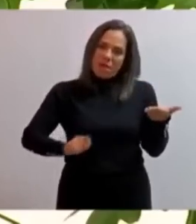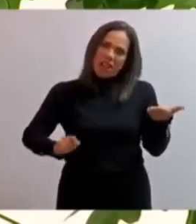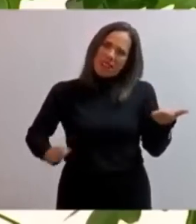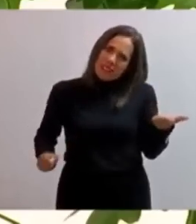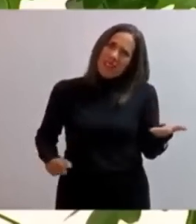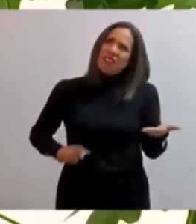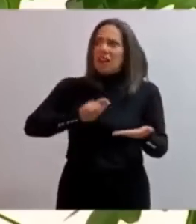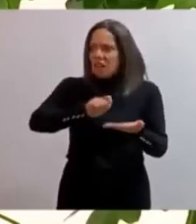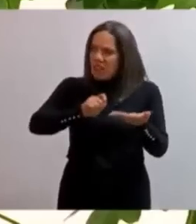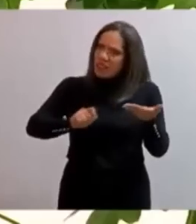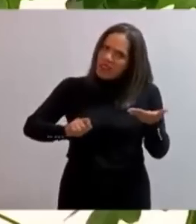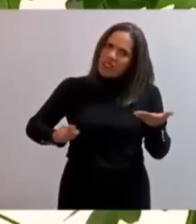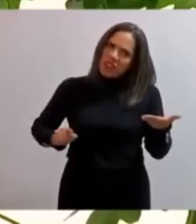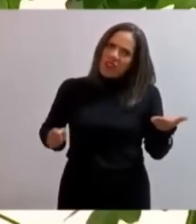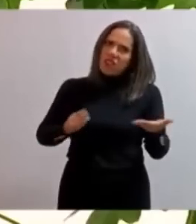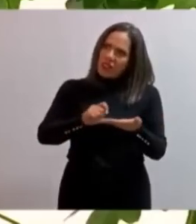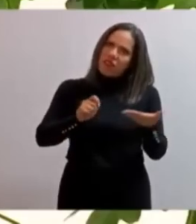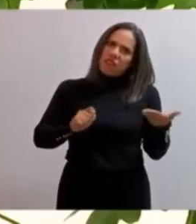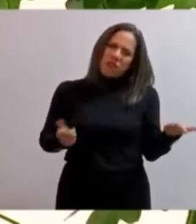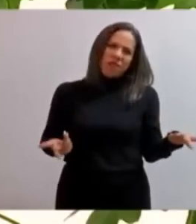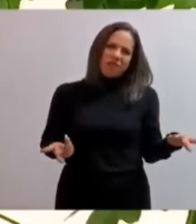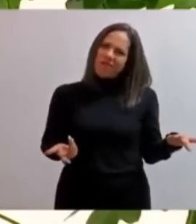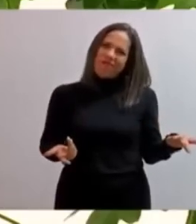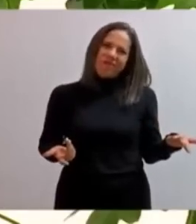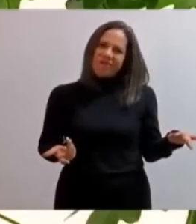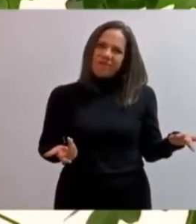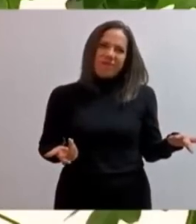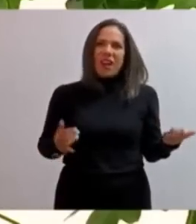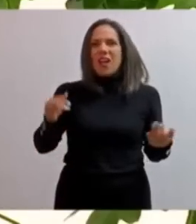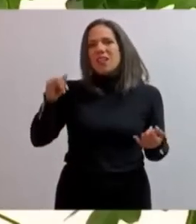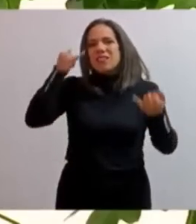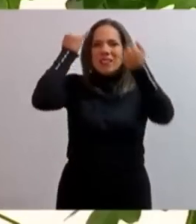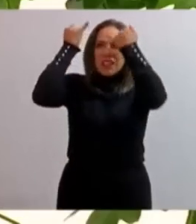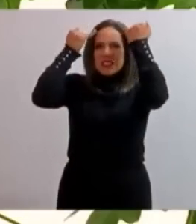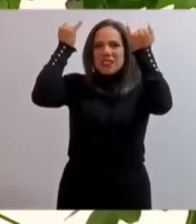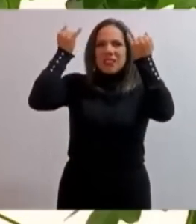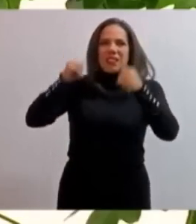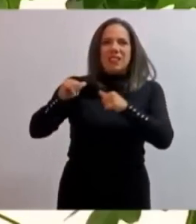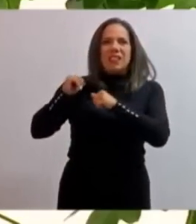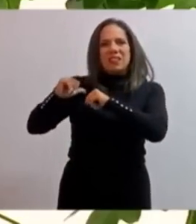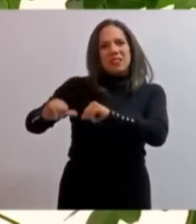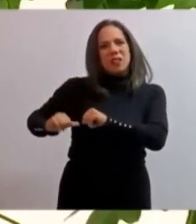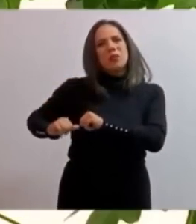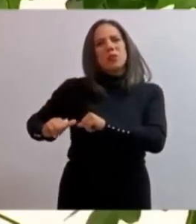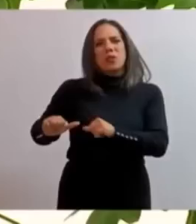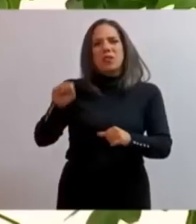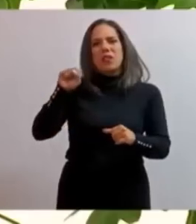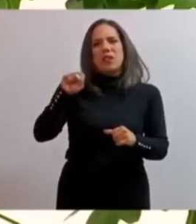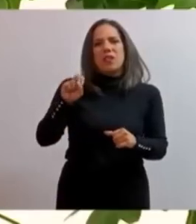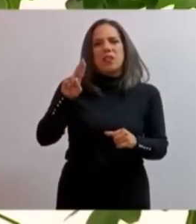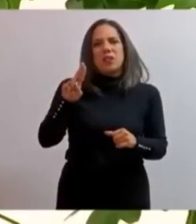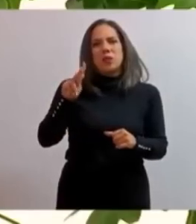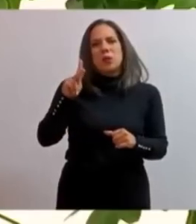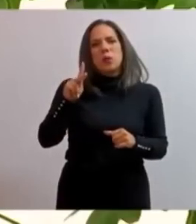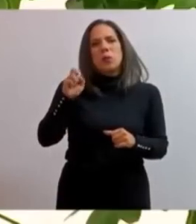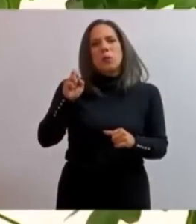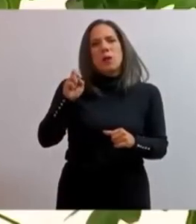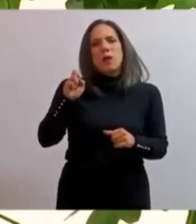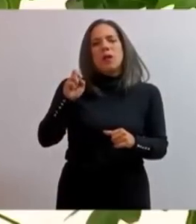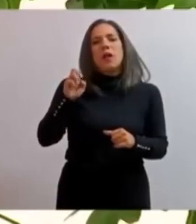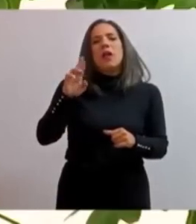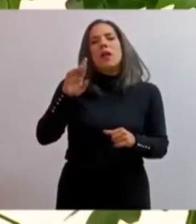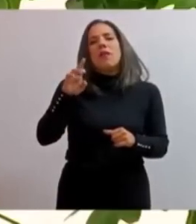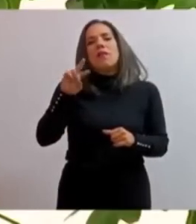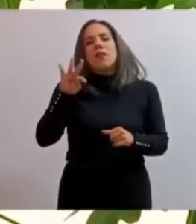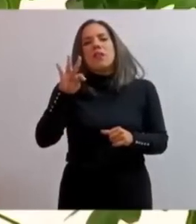que luego también se les va ocurriendo a los supervisores, porque en algunos supervisores he encontrado la idea de,